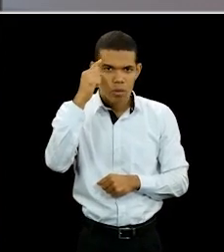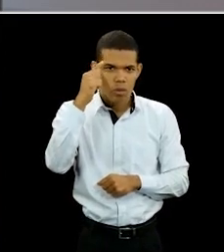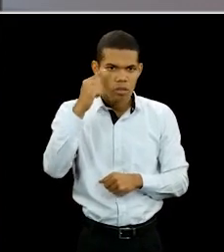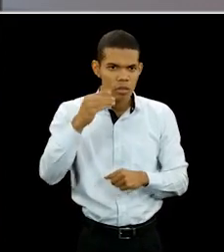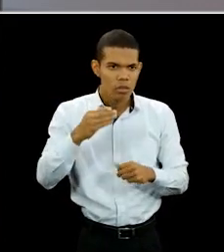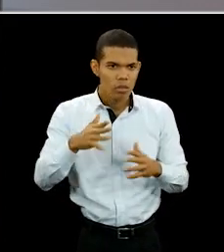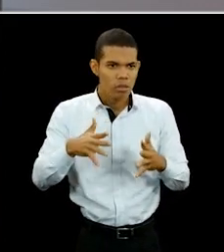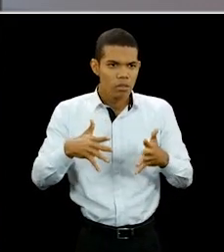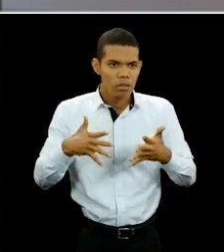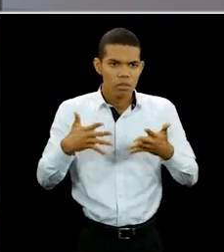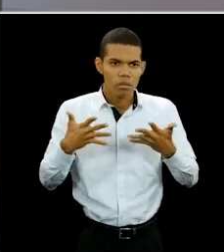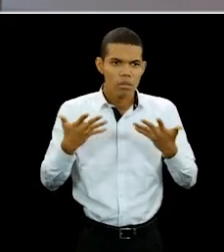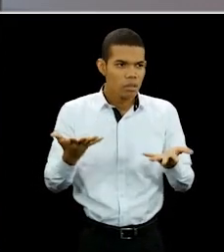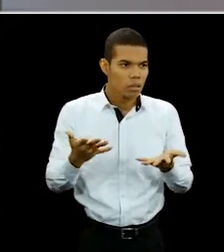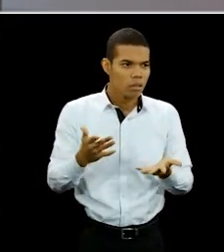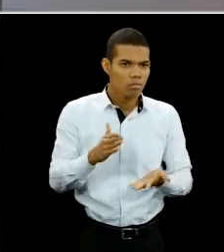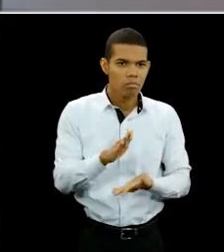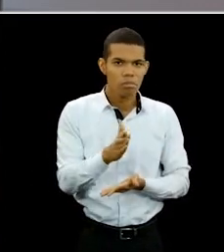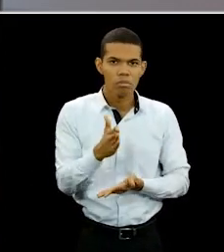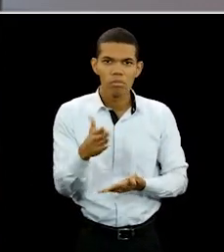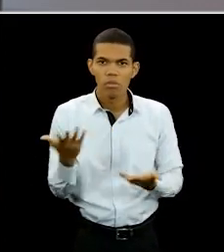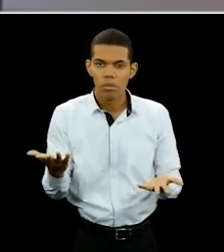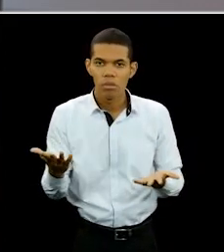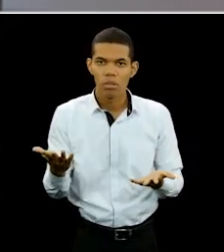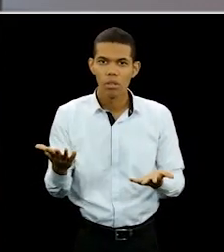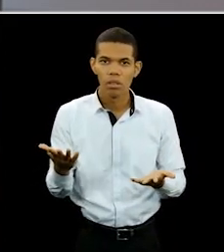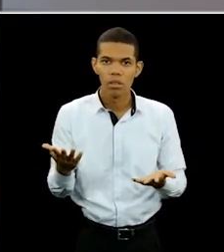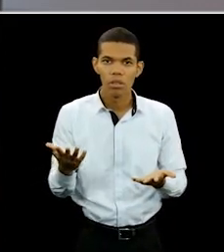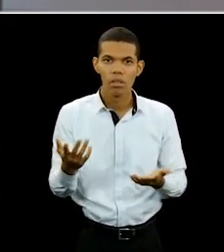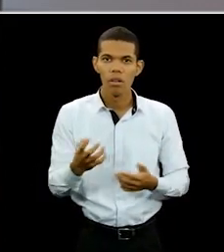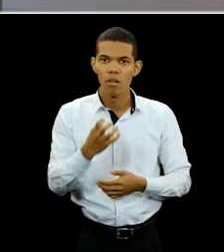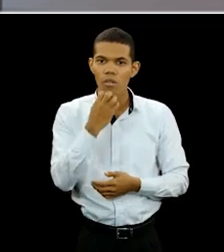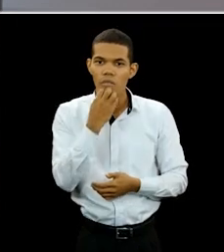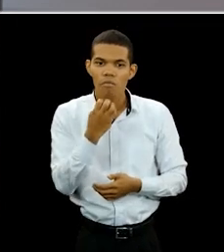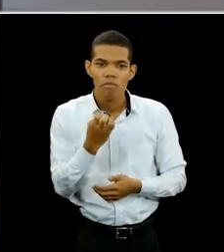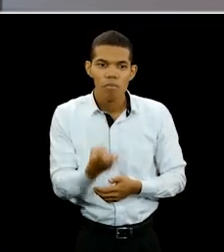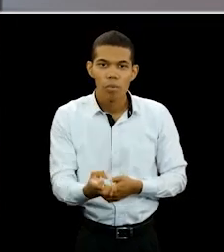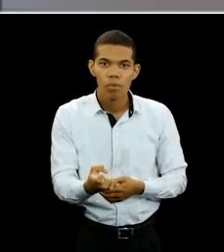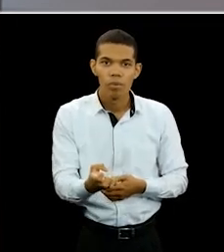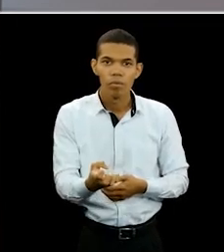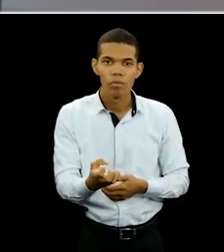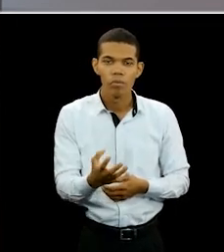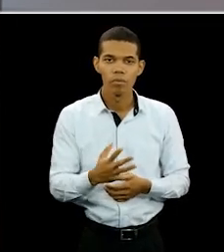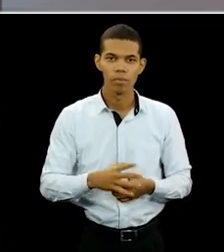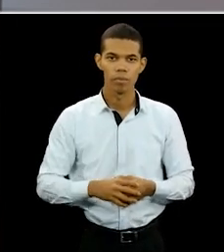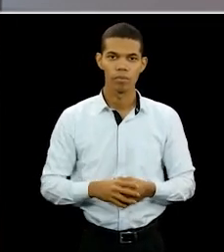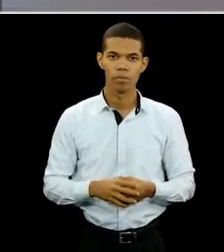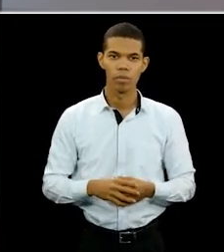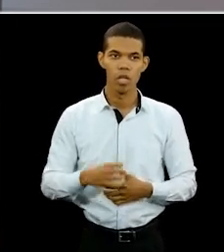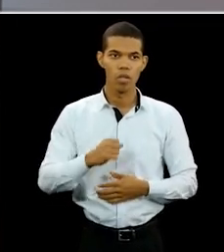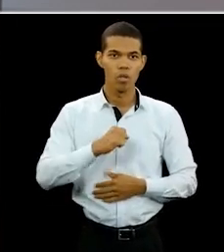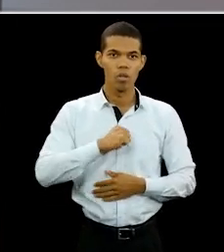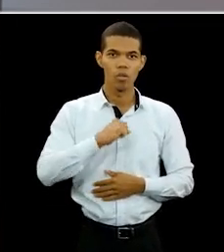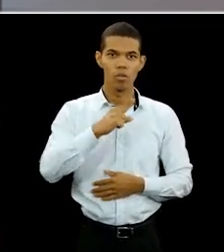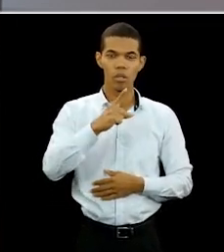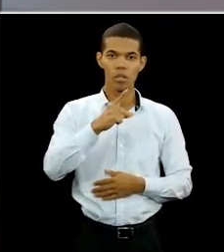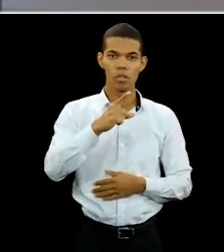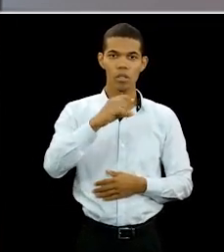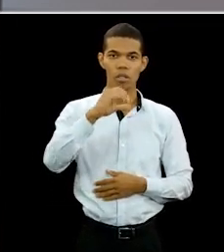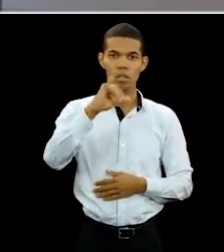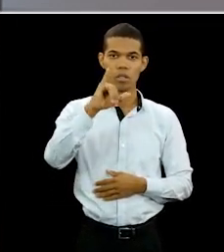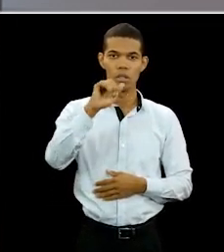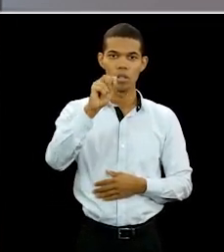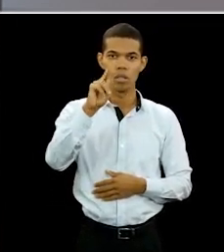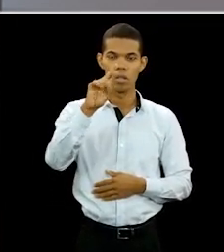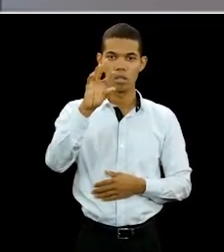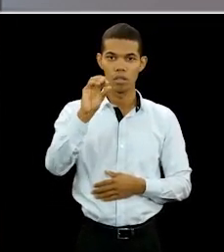será en dónde vendrá cuando escucharon que en medop persa los los persas no surgió un líder que llamado Ciro más